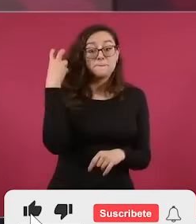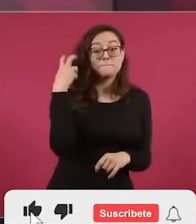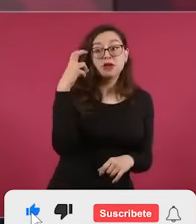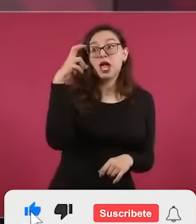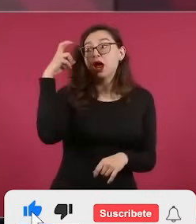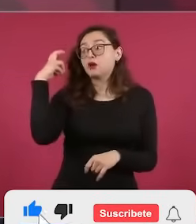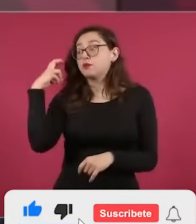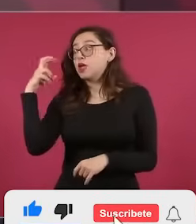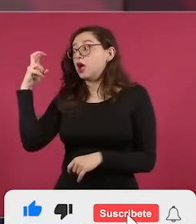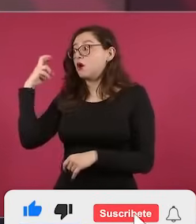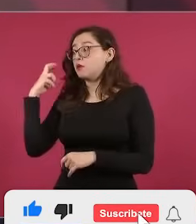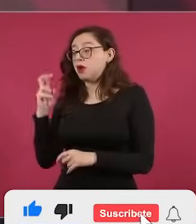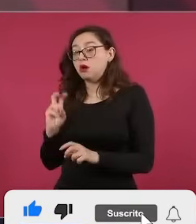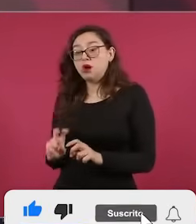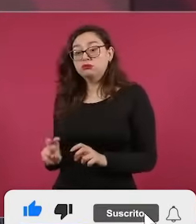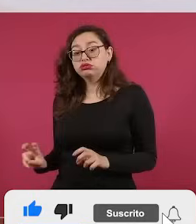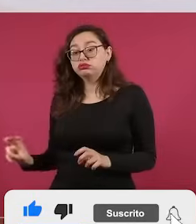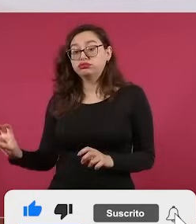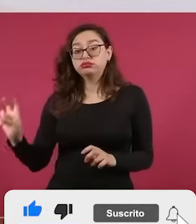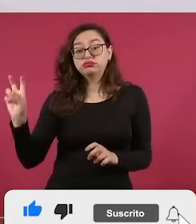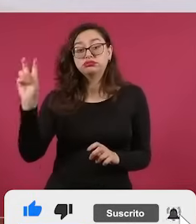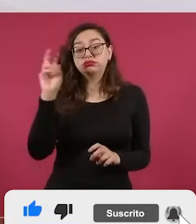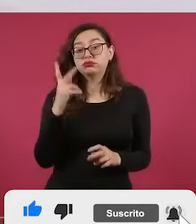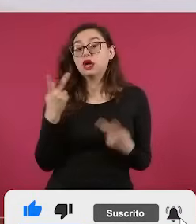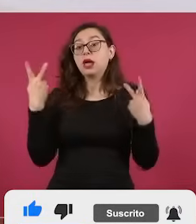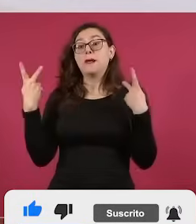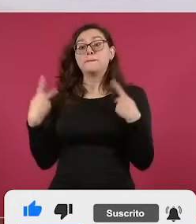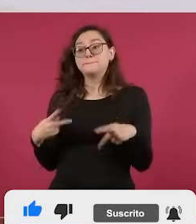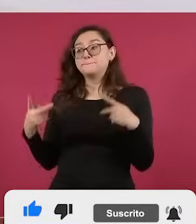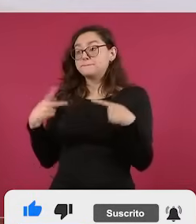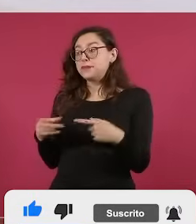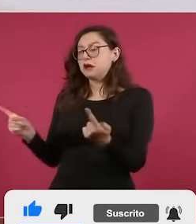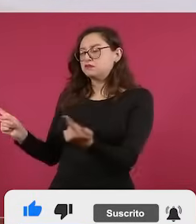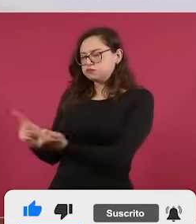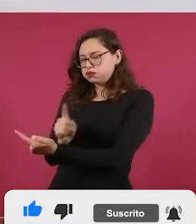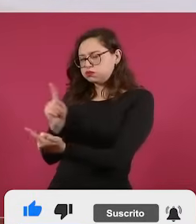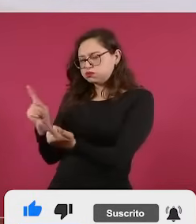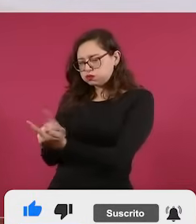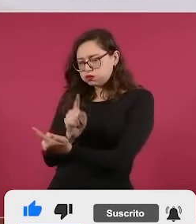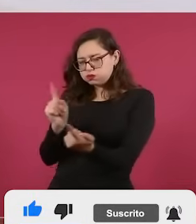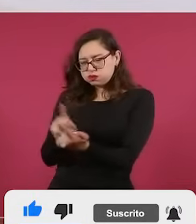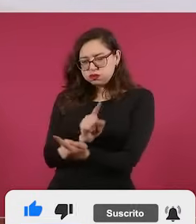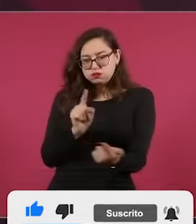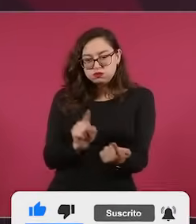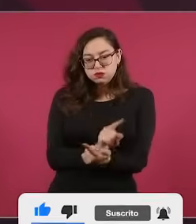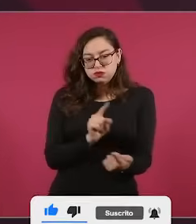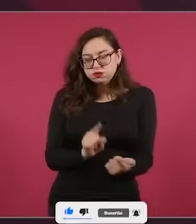los sentimientos de la gente, escucho lo que dice la gente en la calle.